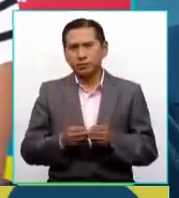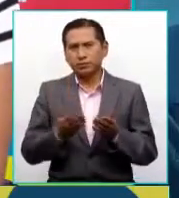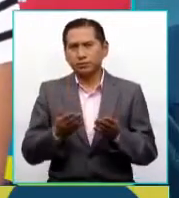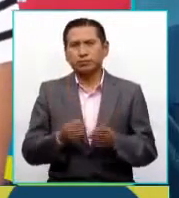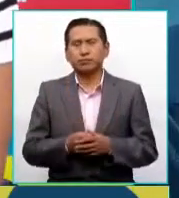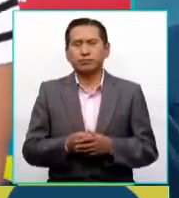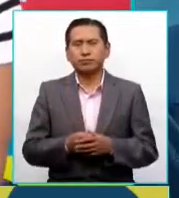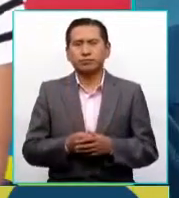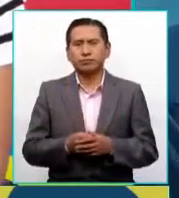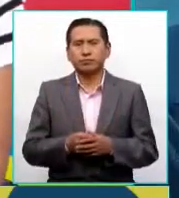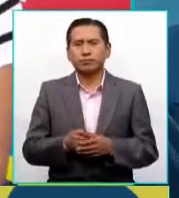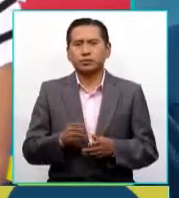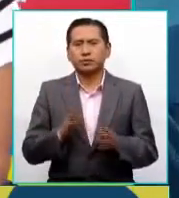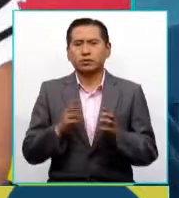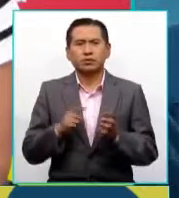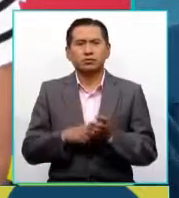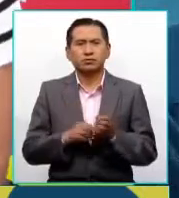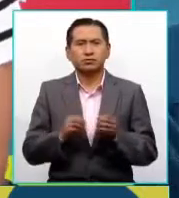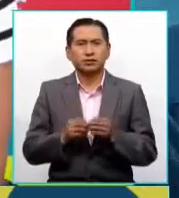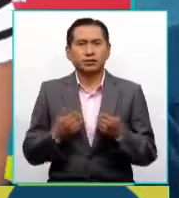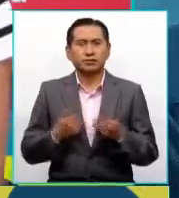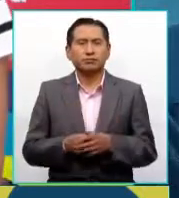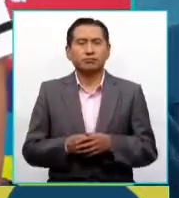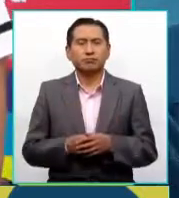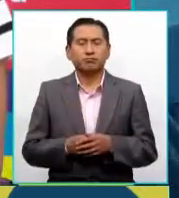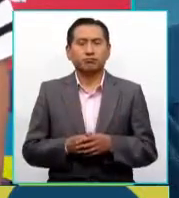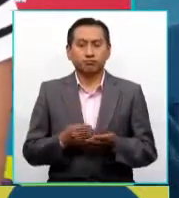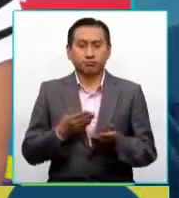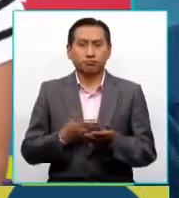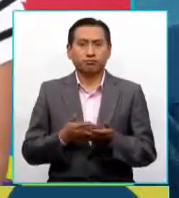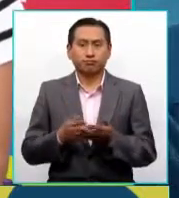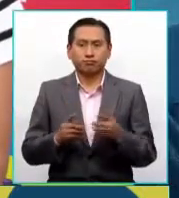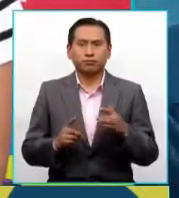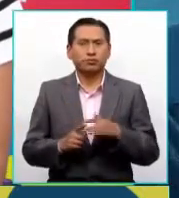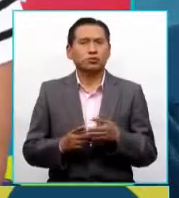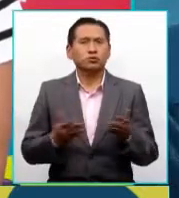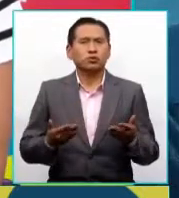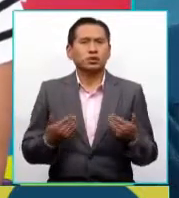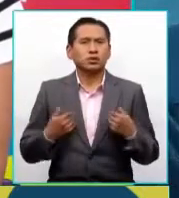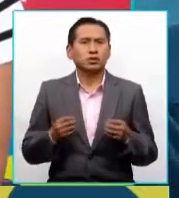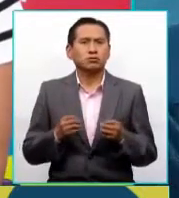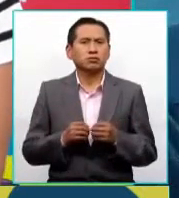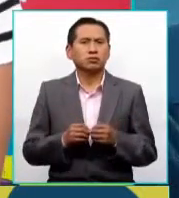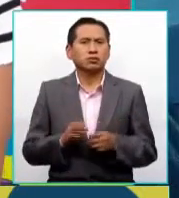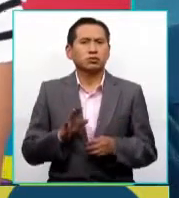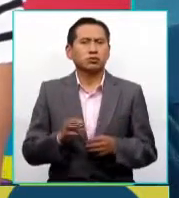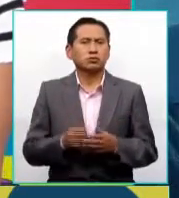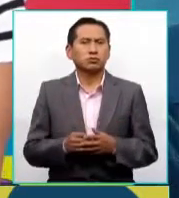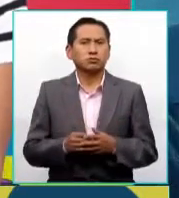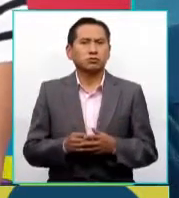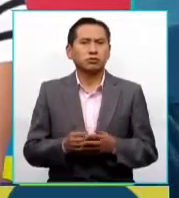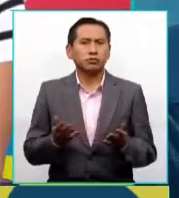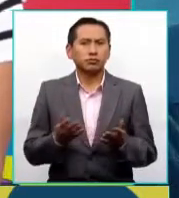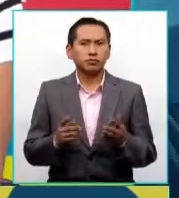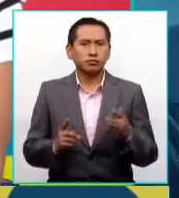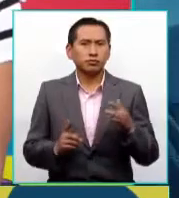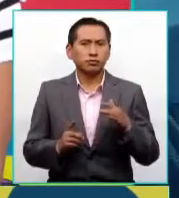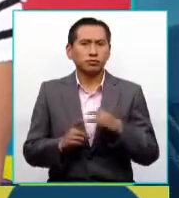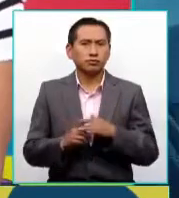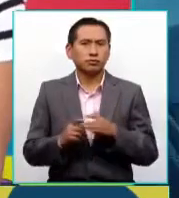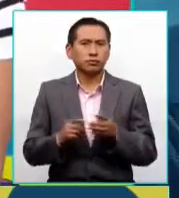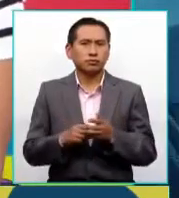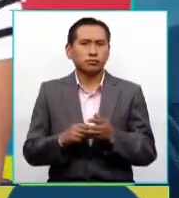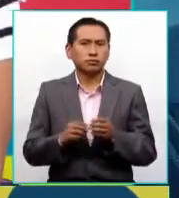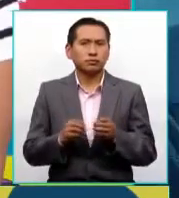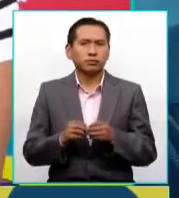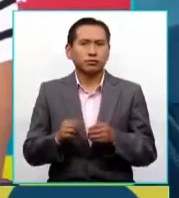propuestas artísticas hablan por sí misma. ¿De dónde surge la propuesta artística que propone Tímpana? ¿De dónde surge la necesidad de explorar en